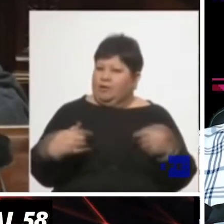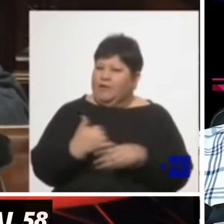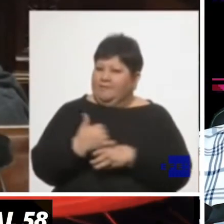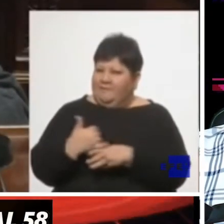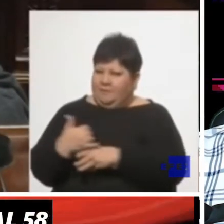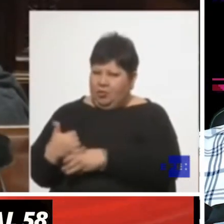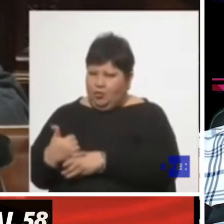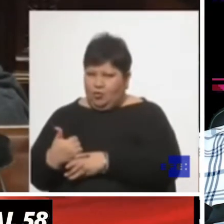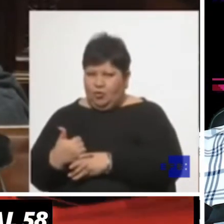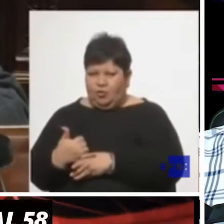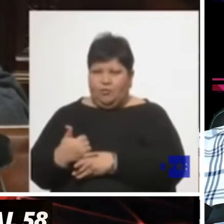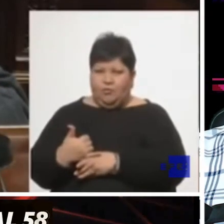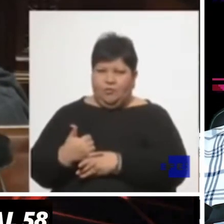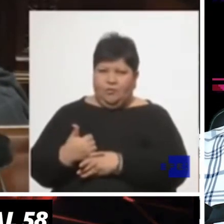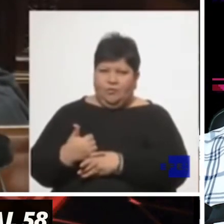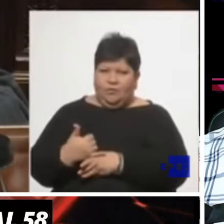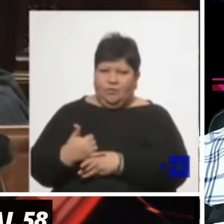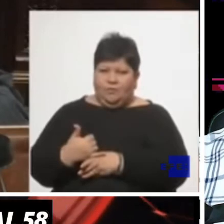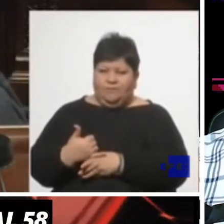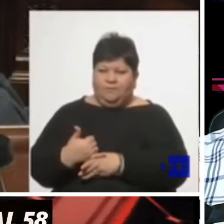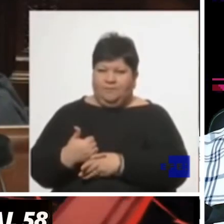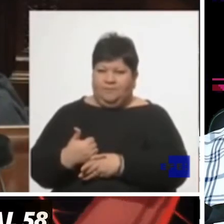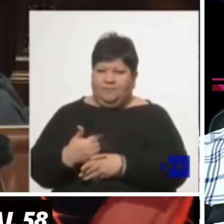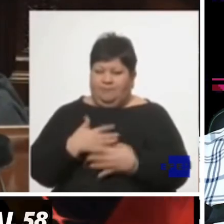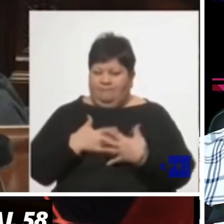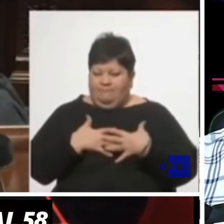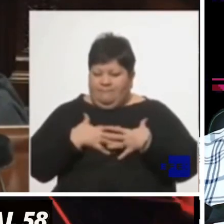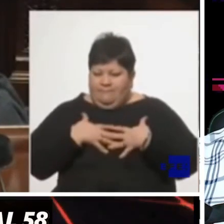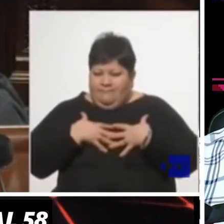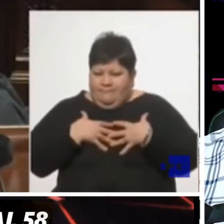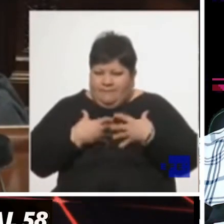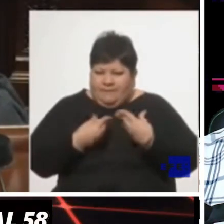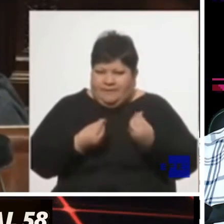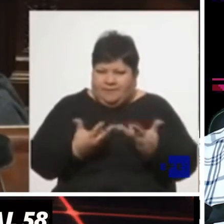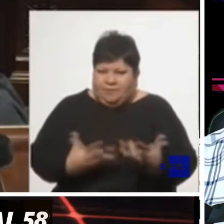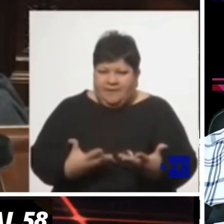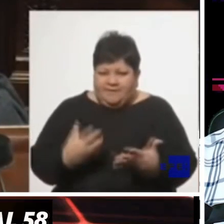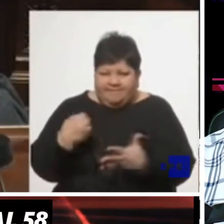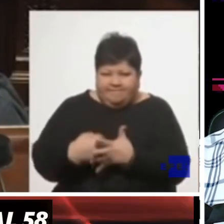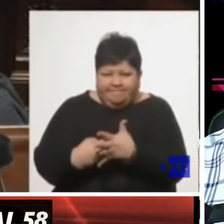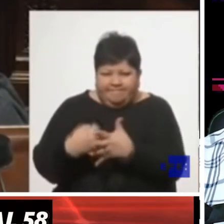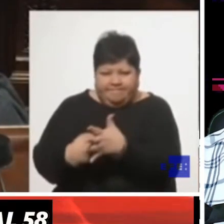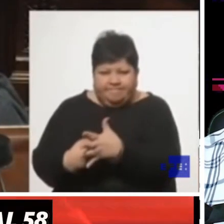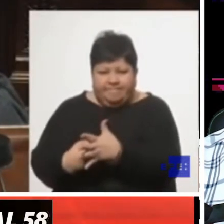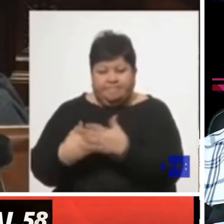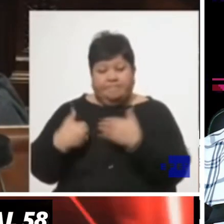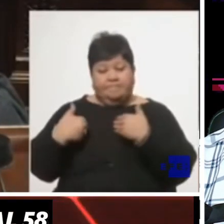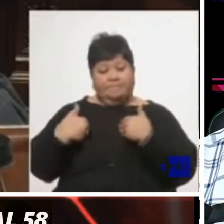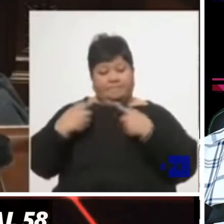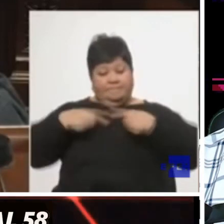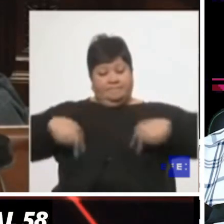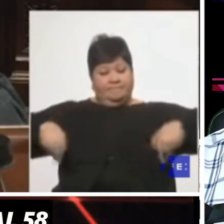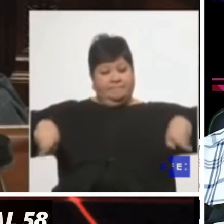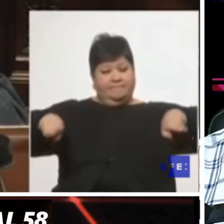El señor José Mujica hoy lee una carta donde dice claramente que se arrepiente de